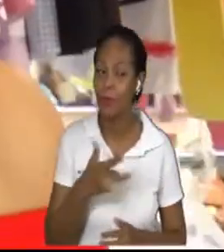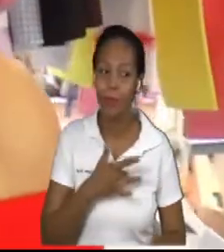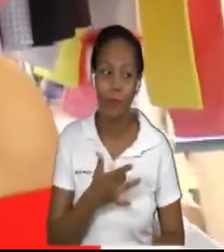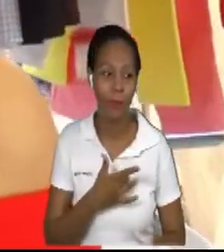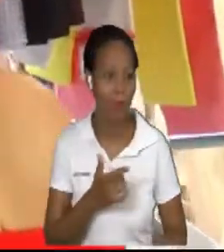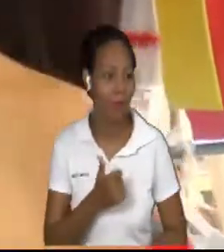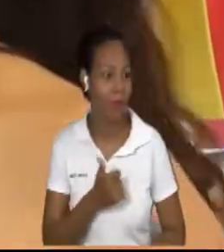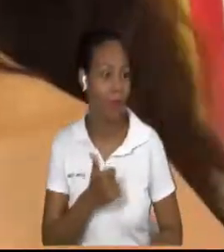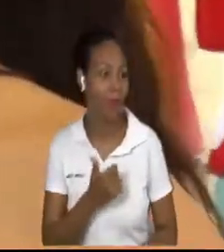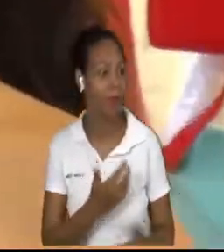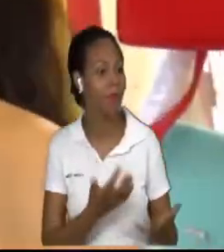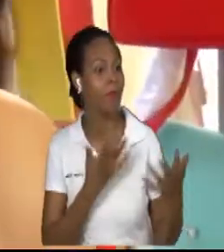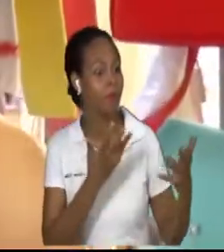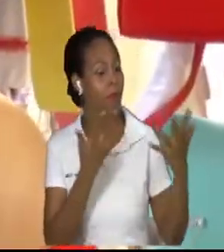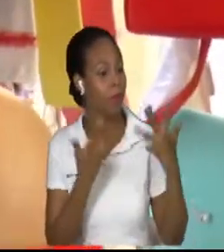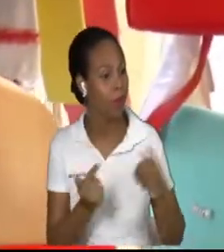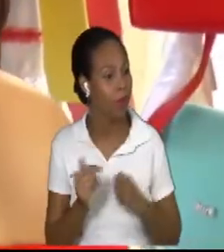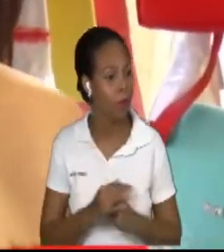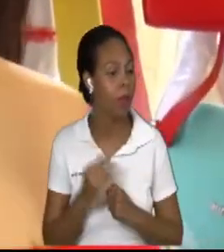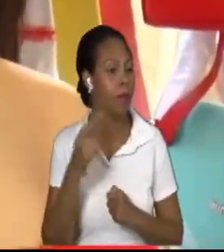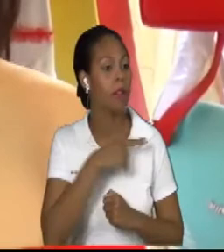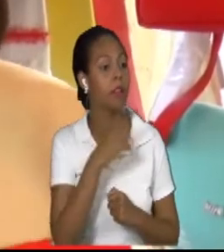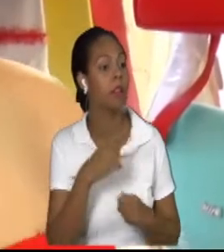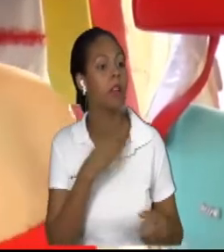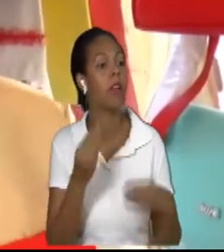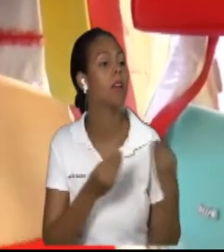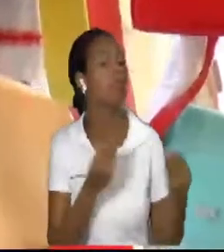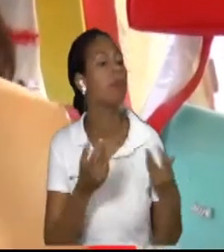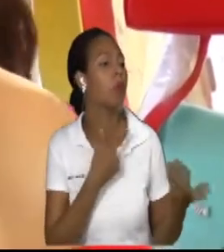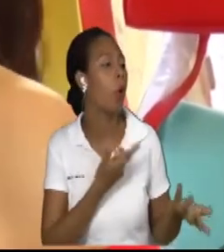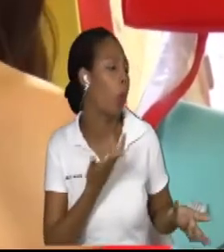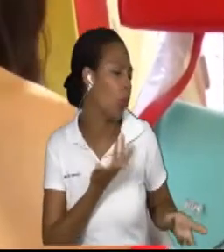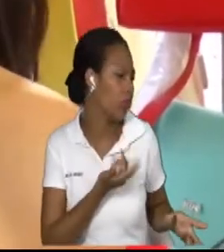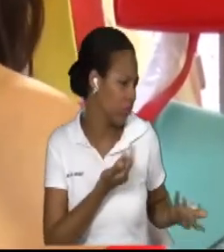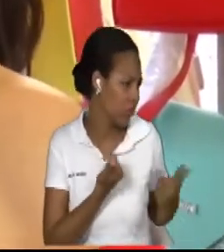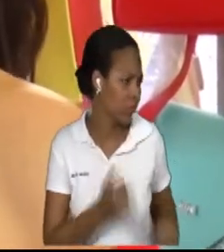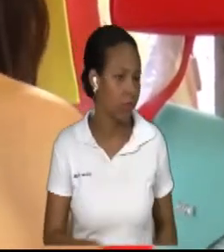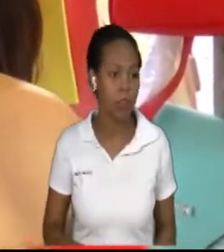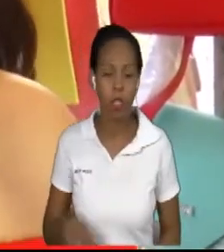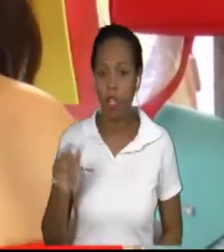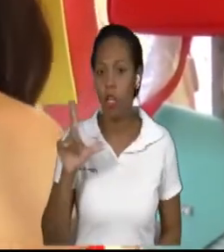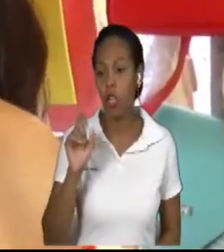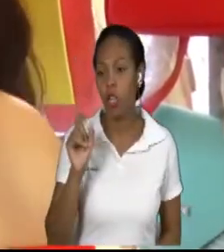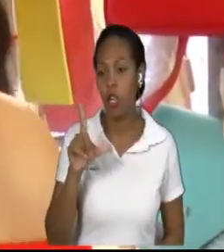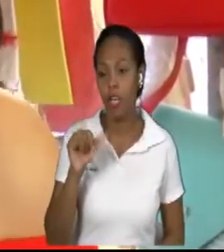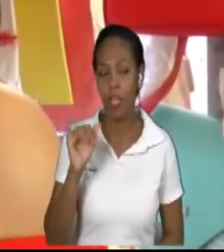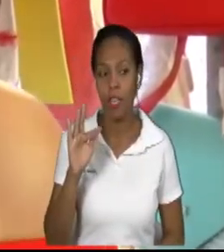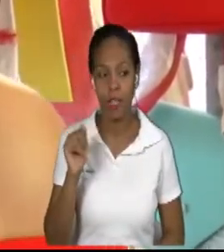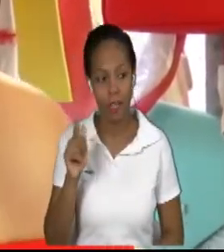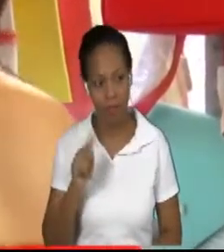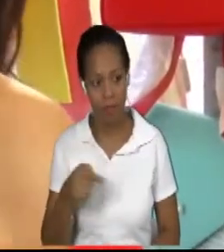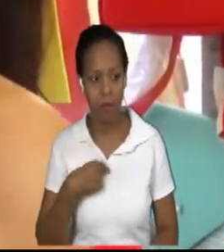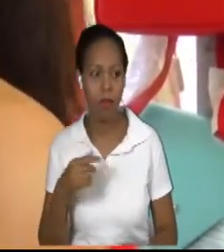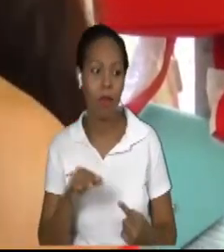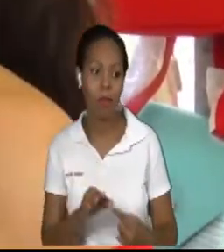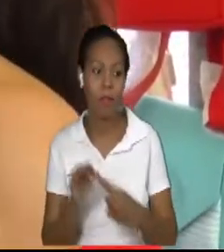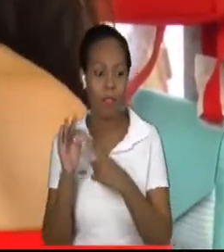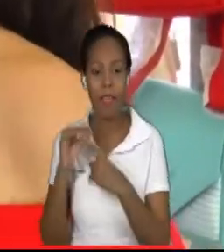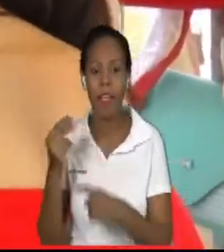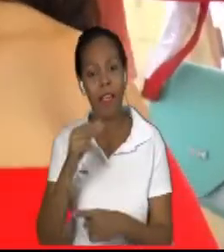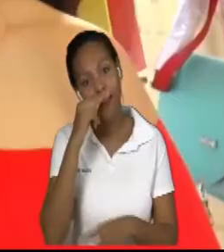Bueno, cuéntanos un poquito acerca de qué podemos encontrar aquí. Bueno, Lolitas, somos una boutique especializada en